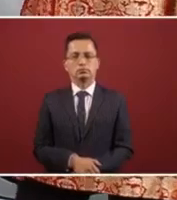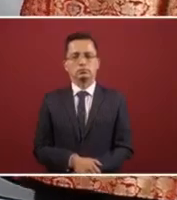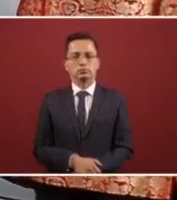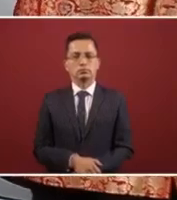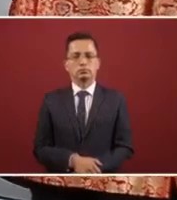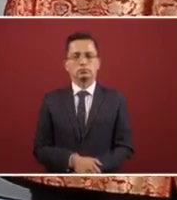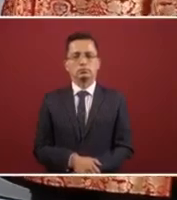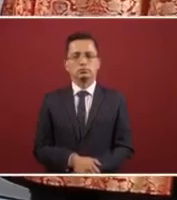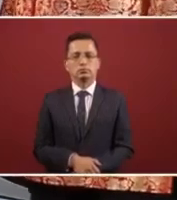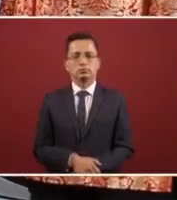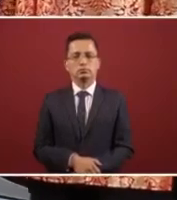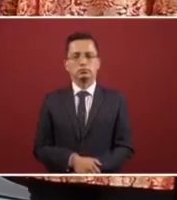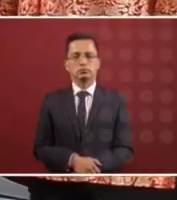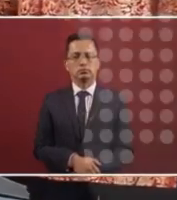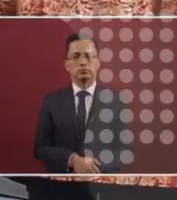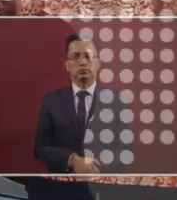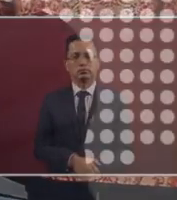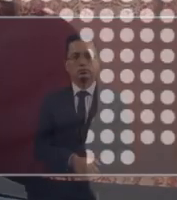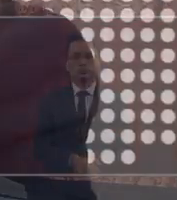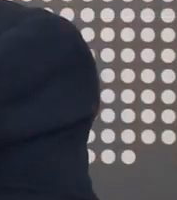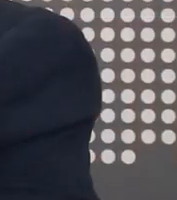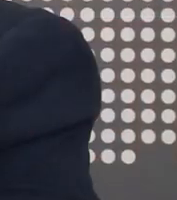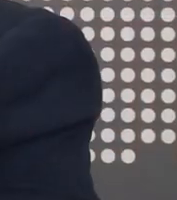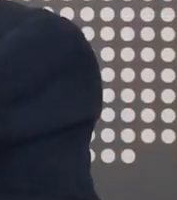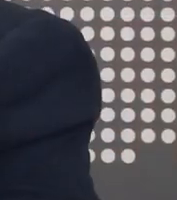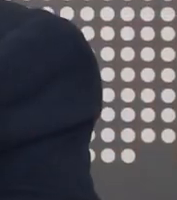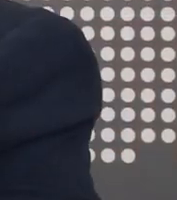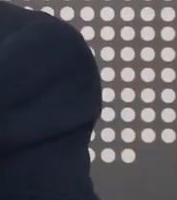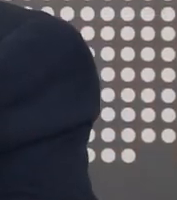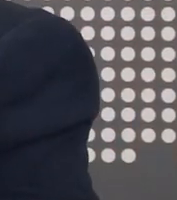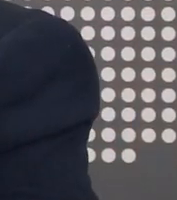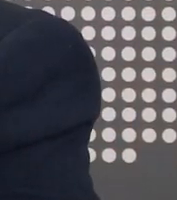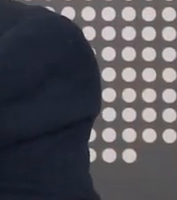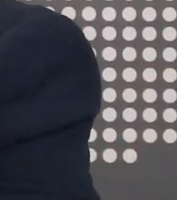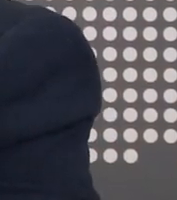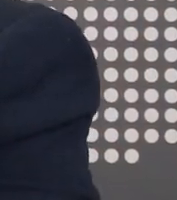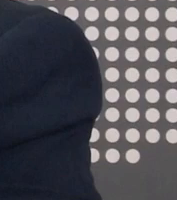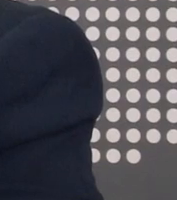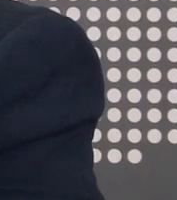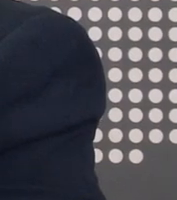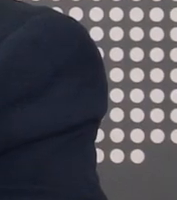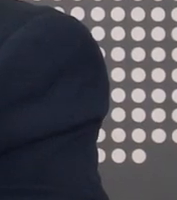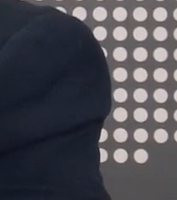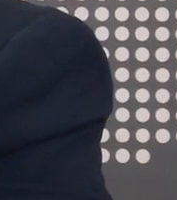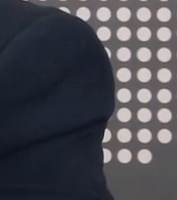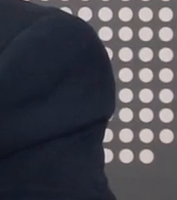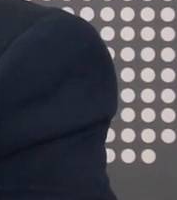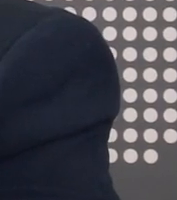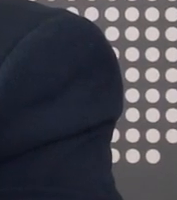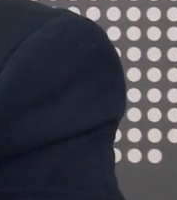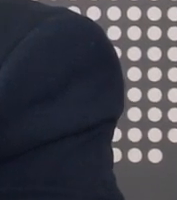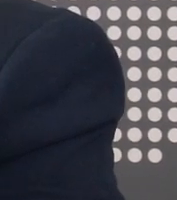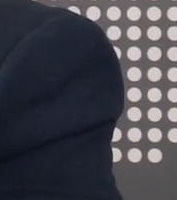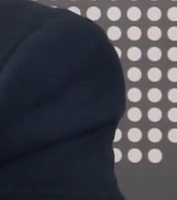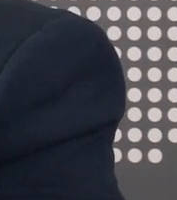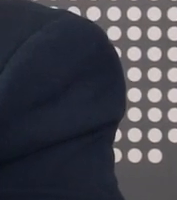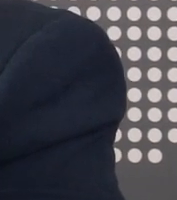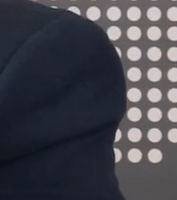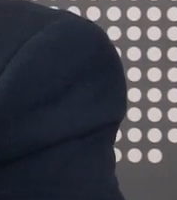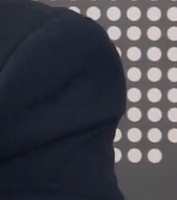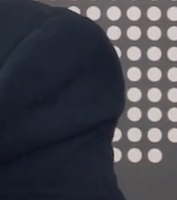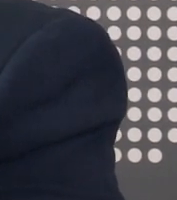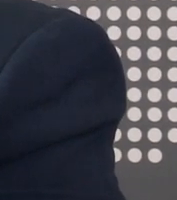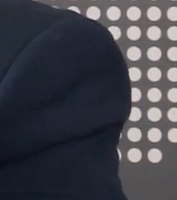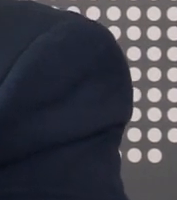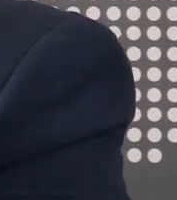lugar. El señor presidente lo dijo en su discurso, no vengo a colgarme una medalla, vengo a tratar de resarcir lo que